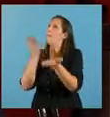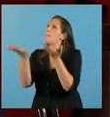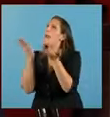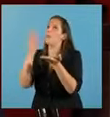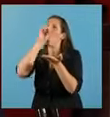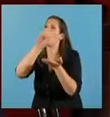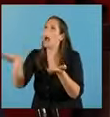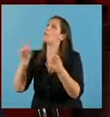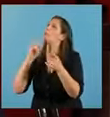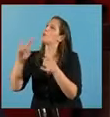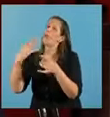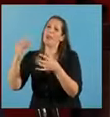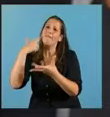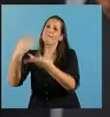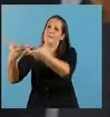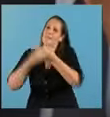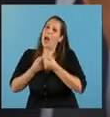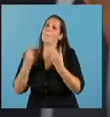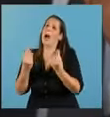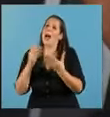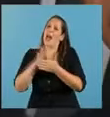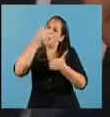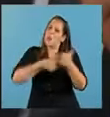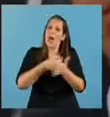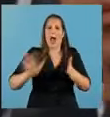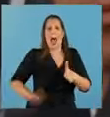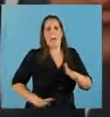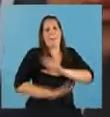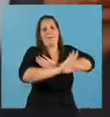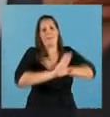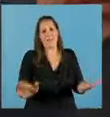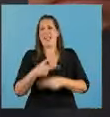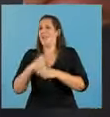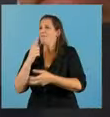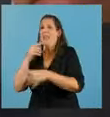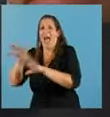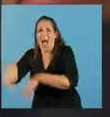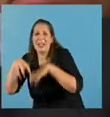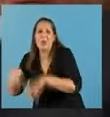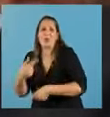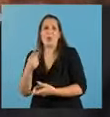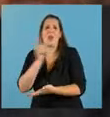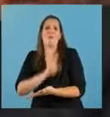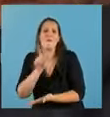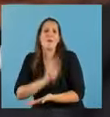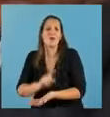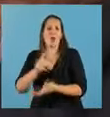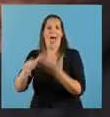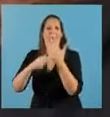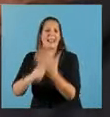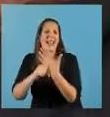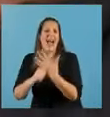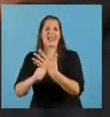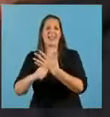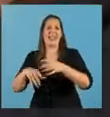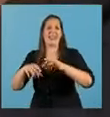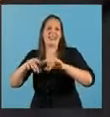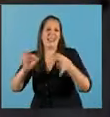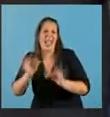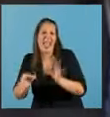contra el hambre. Los horticultores, los productores de fruta, de cereales, de carne o de leche, tienen mucho que dar a